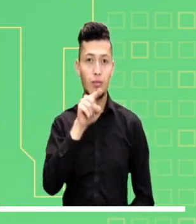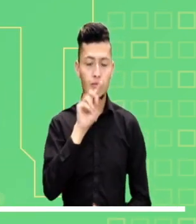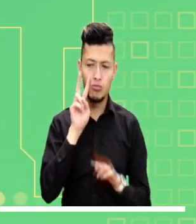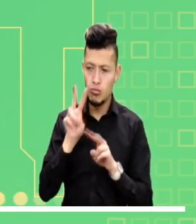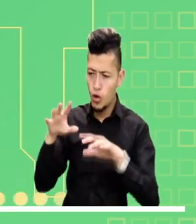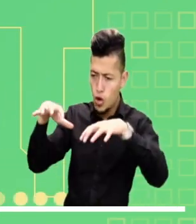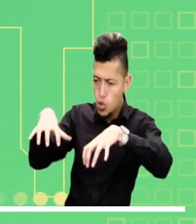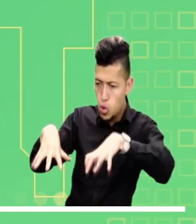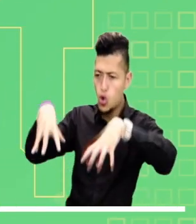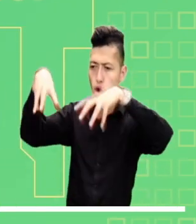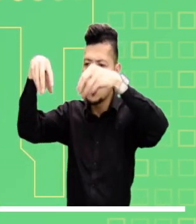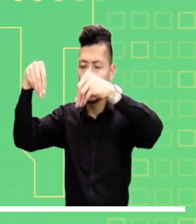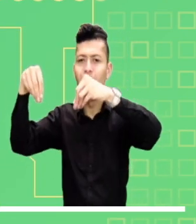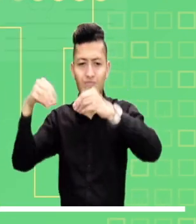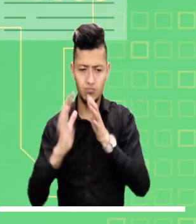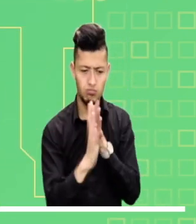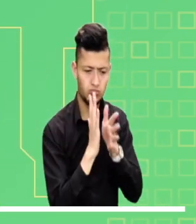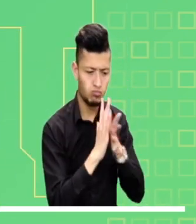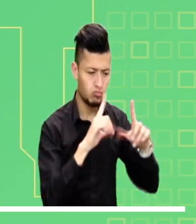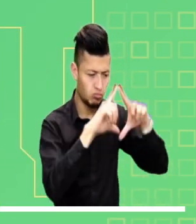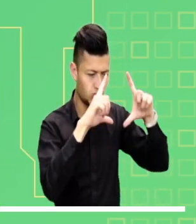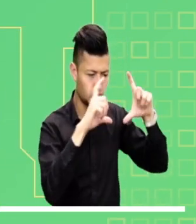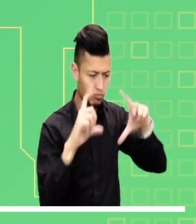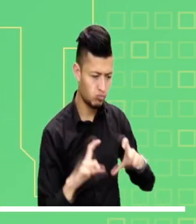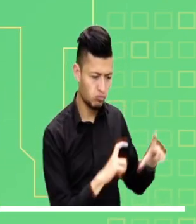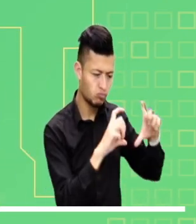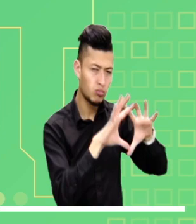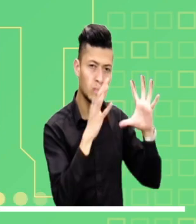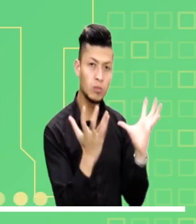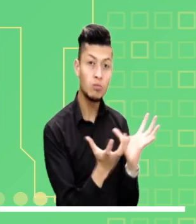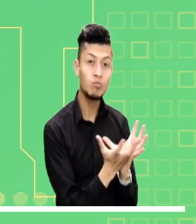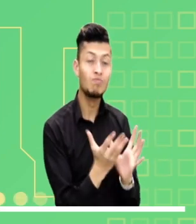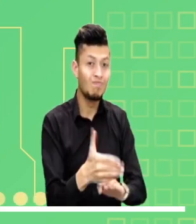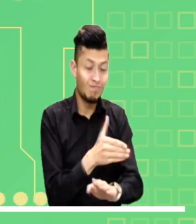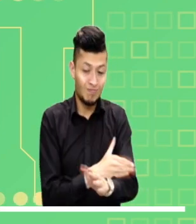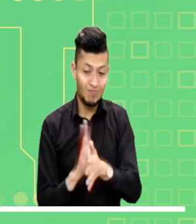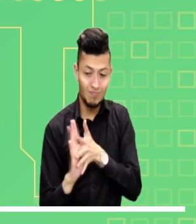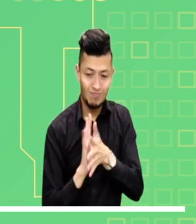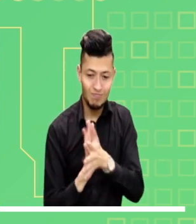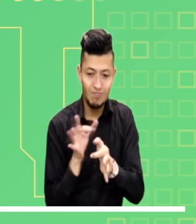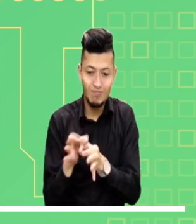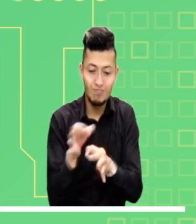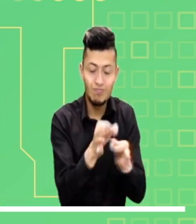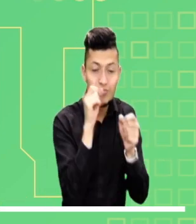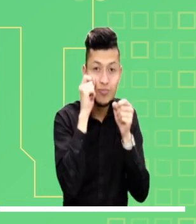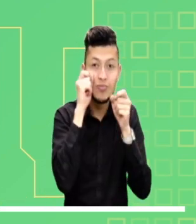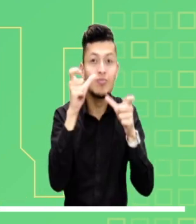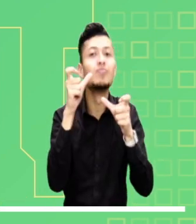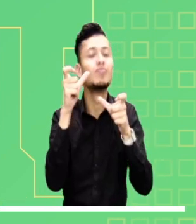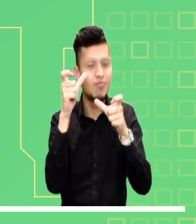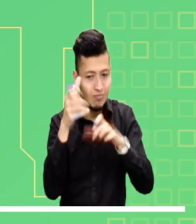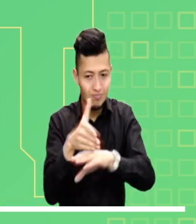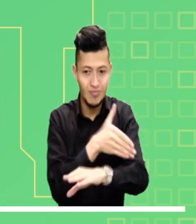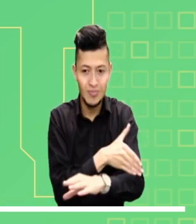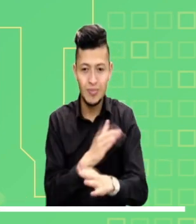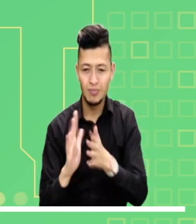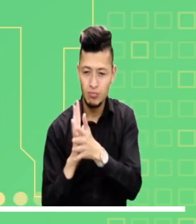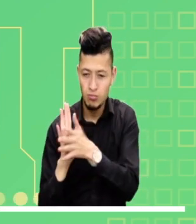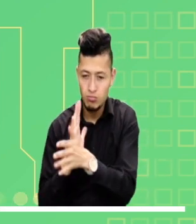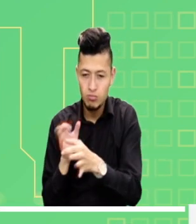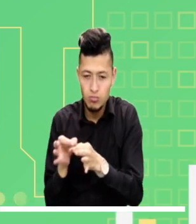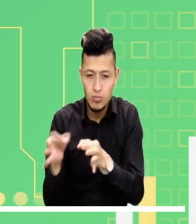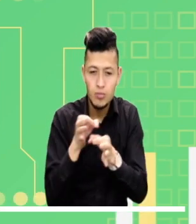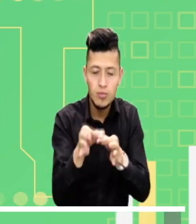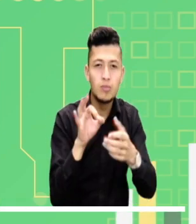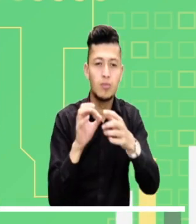de nuestra aplicación Mi Pronóstico. Consulte los pronósticos del estado del tiempo, las imágenes satelitales y conozca las